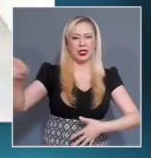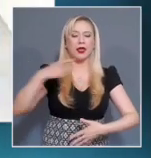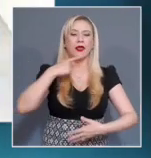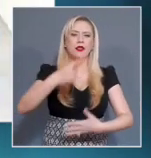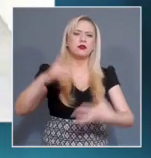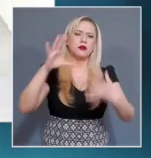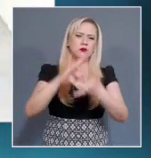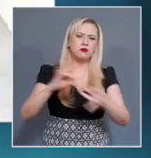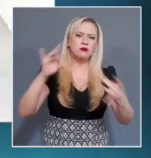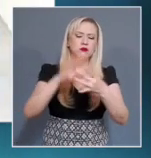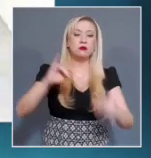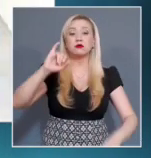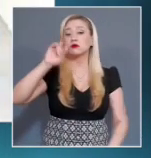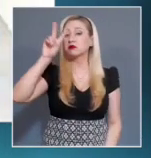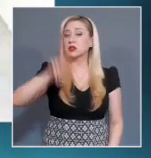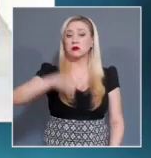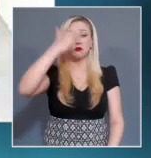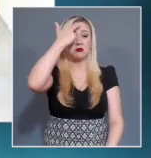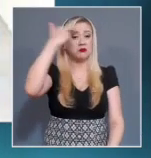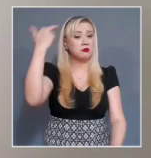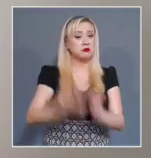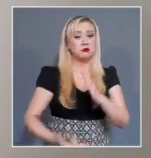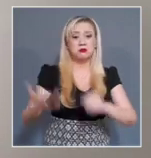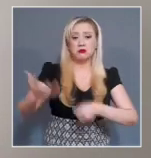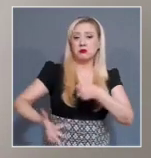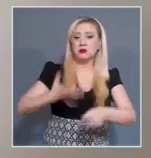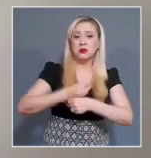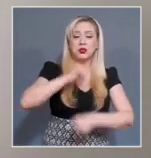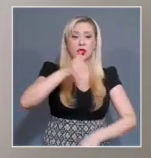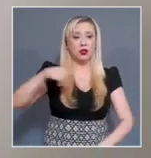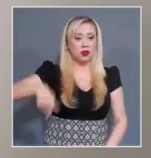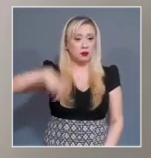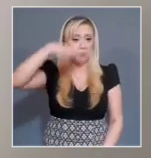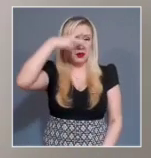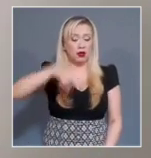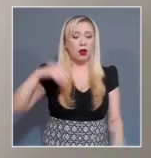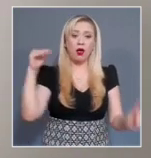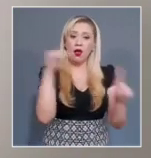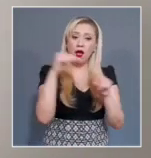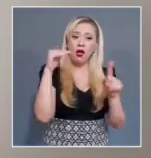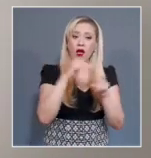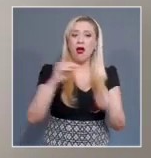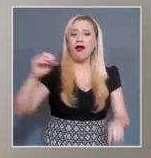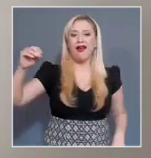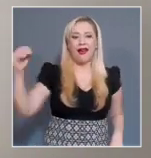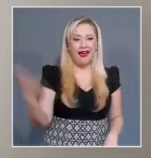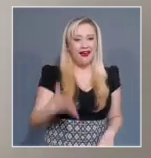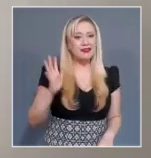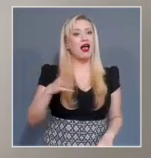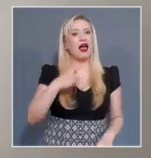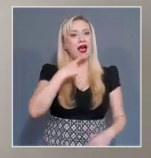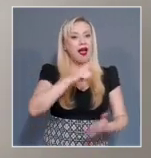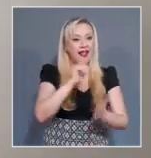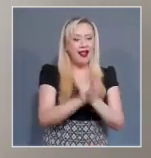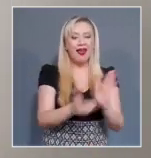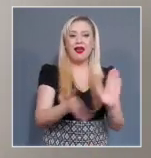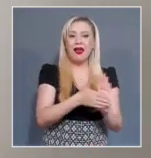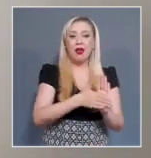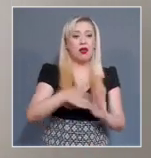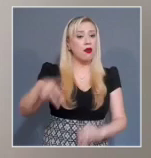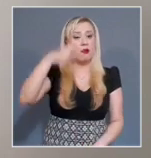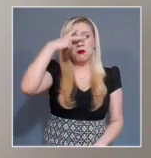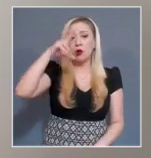acuerdos de reparación por parte de México. Que a pesar de los avances, el Estado aún no había cumplido integralmente con